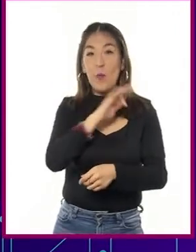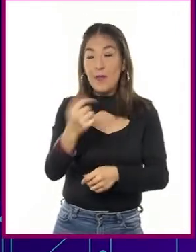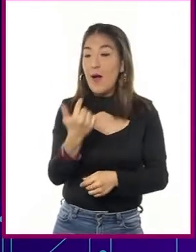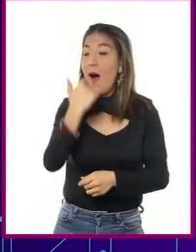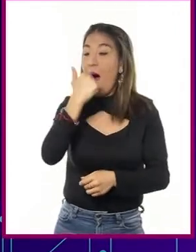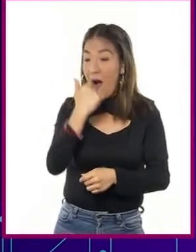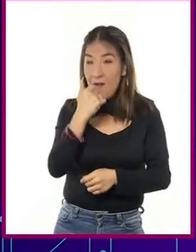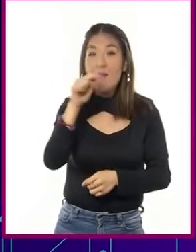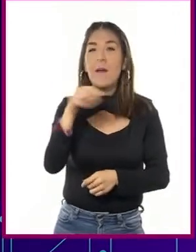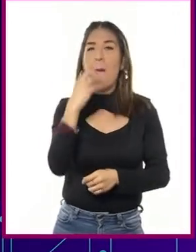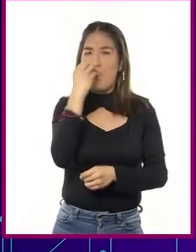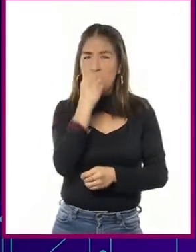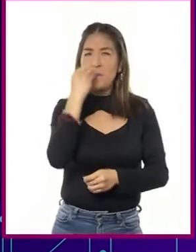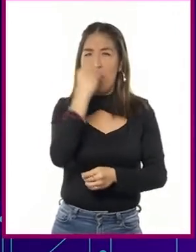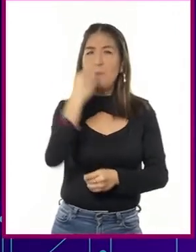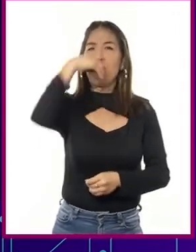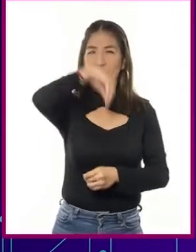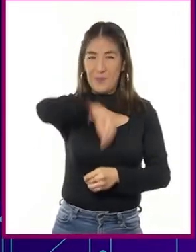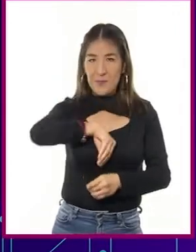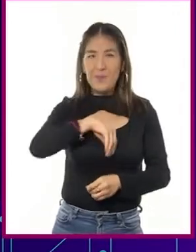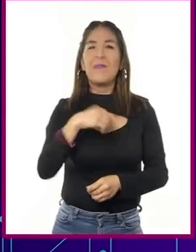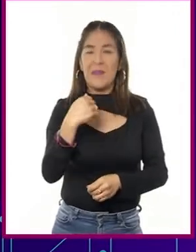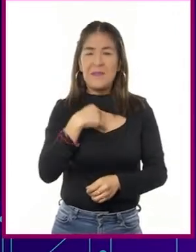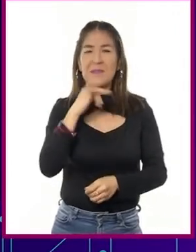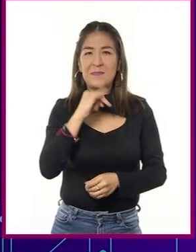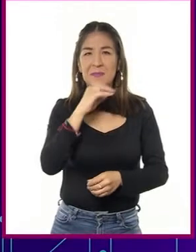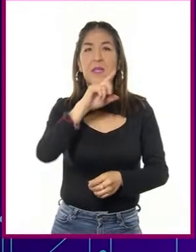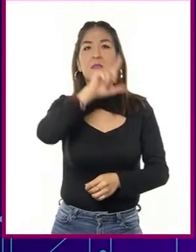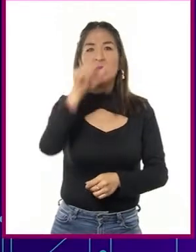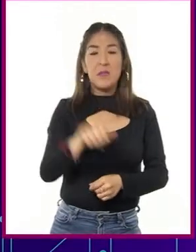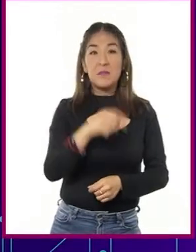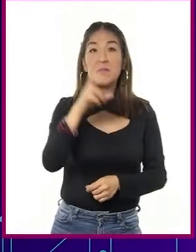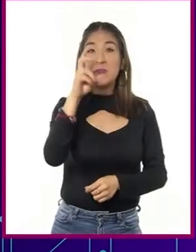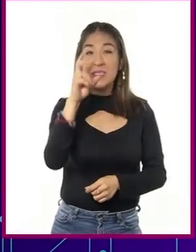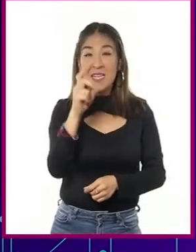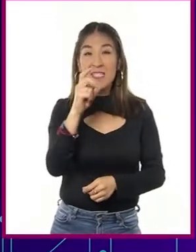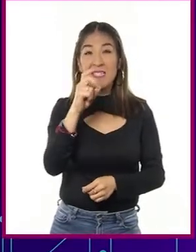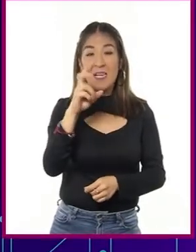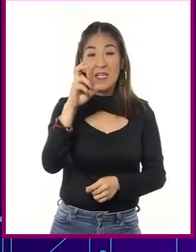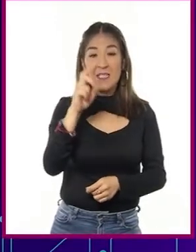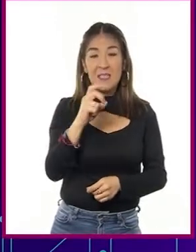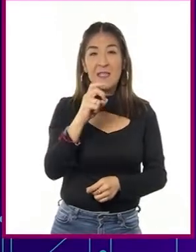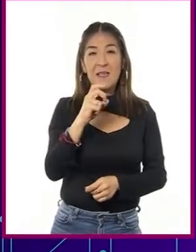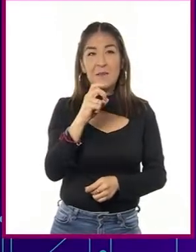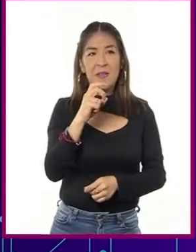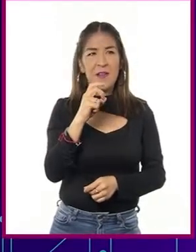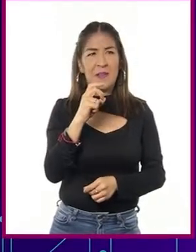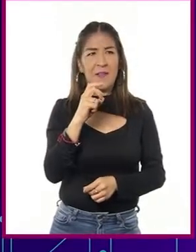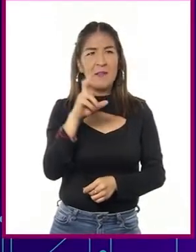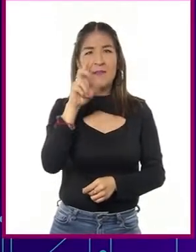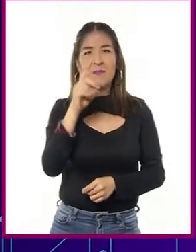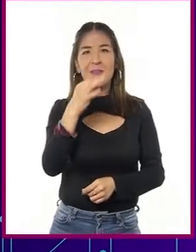y me lo tragara. Y eso hice. Y después de media hora perdí la razón por completo.